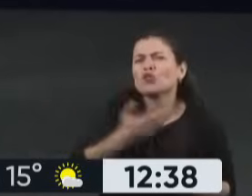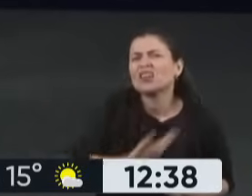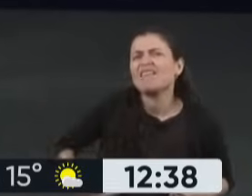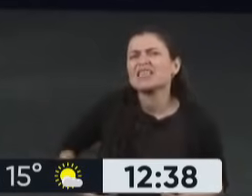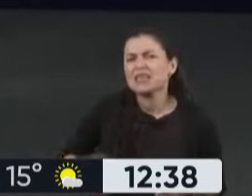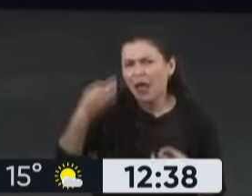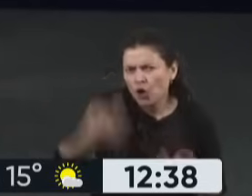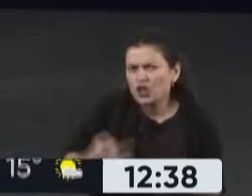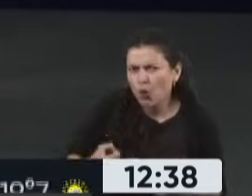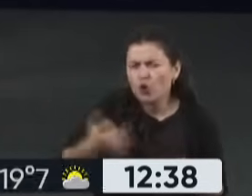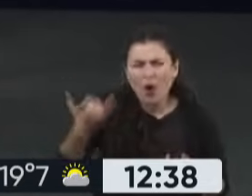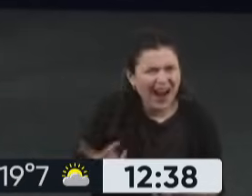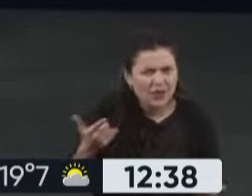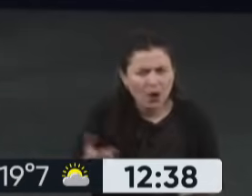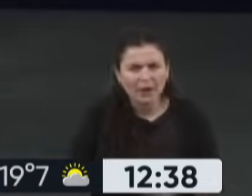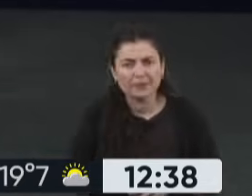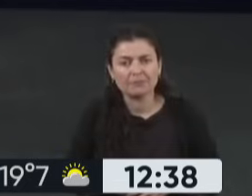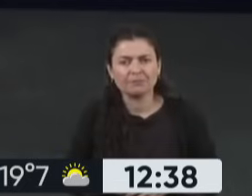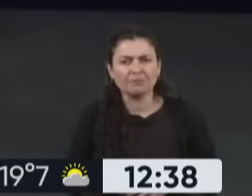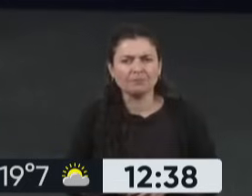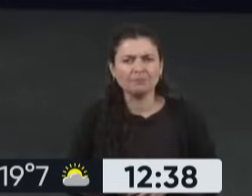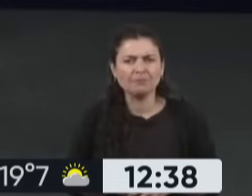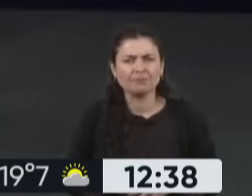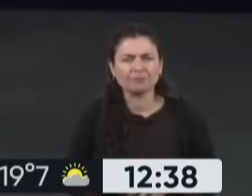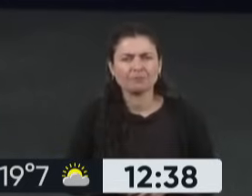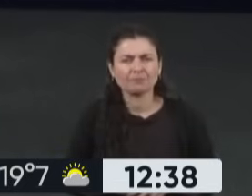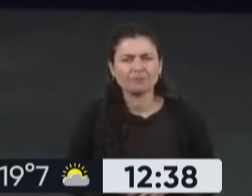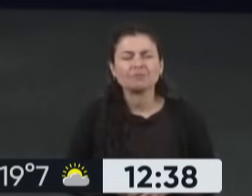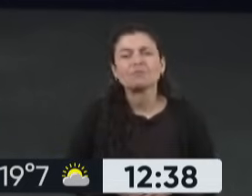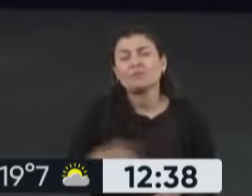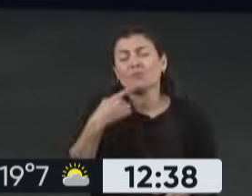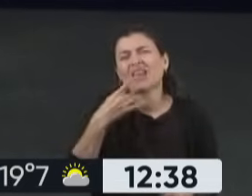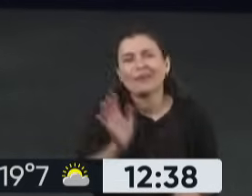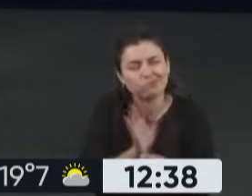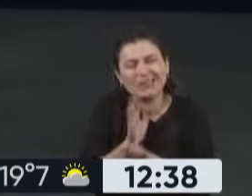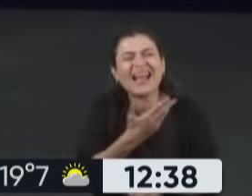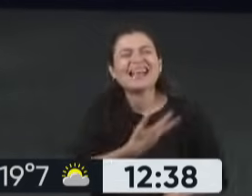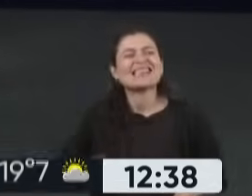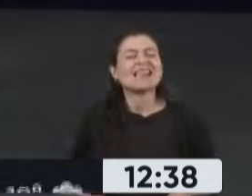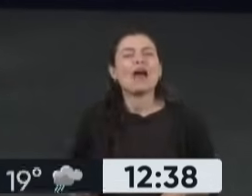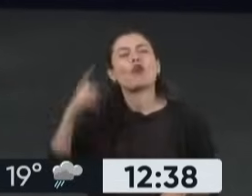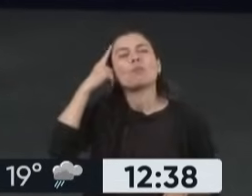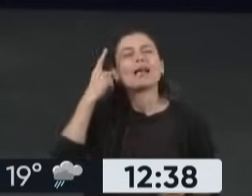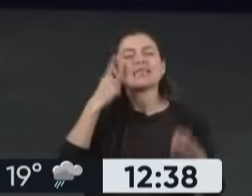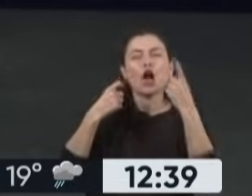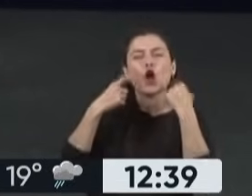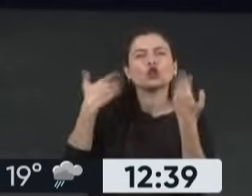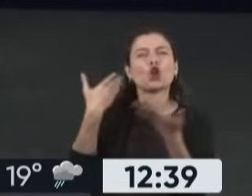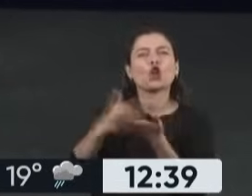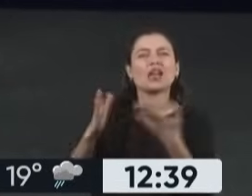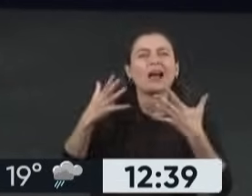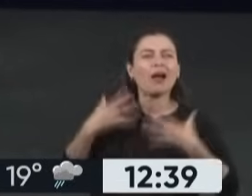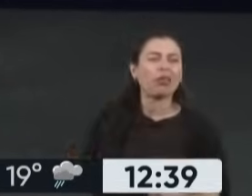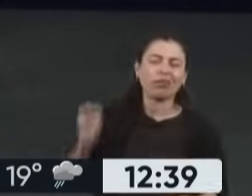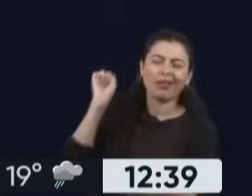es... Sí, como dije antes, no hay relajamiento o quita, como dijiste, de los controles. Se anunciaron recién,